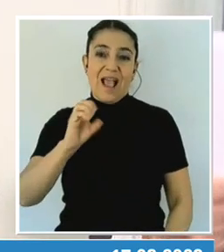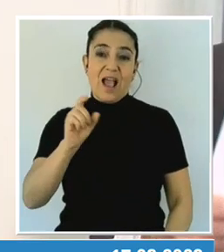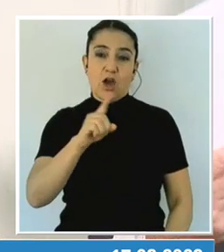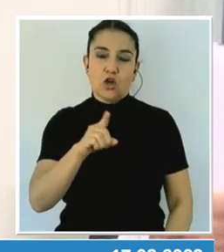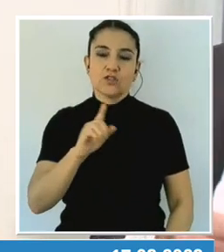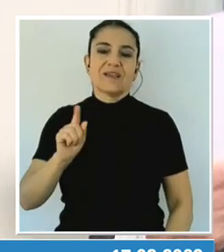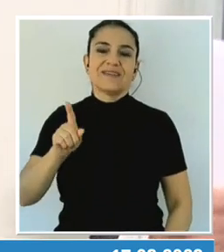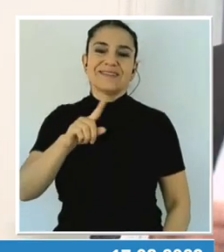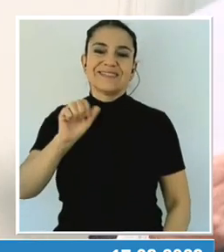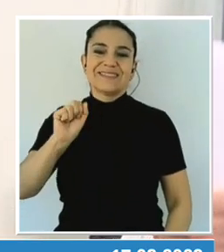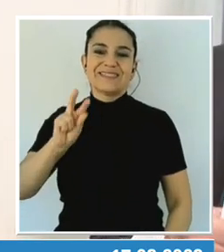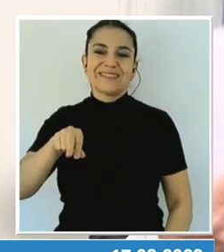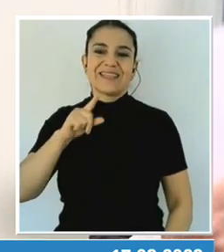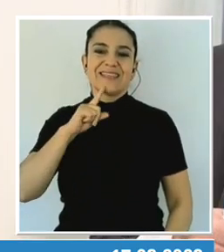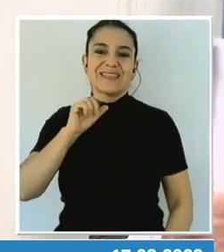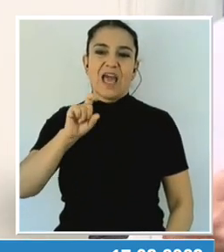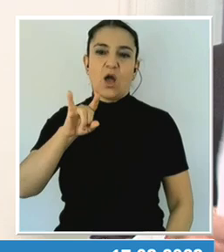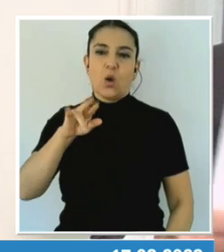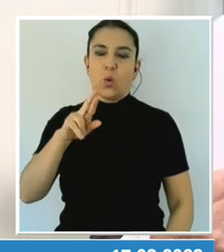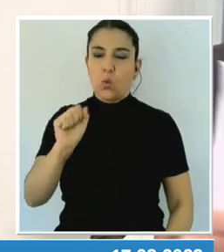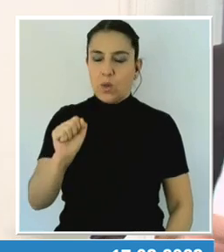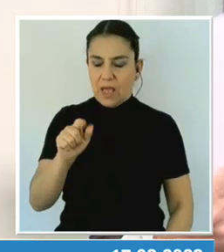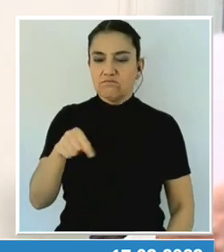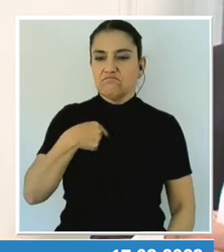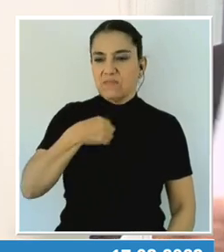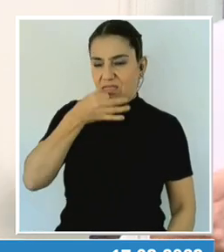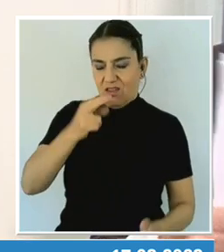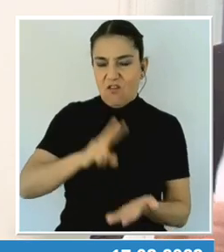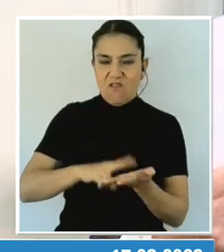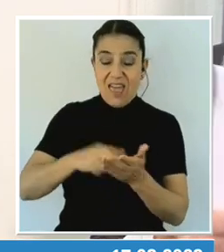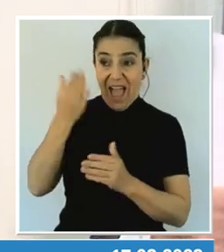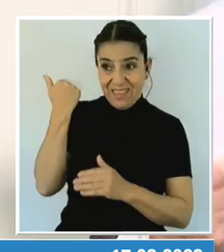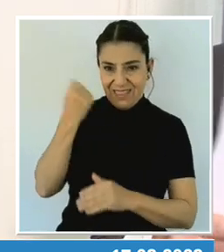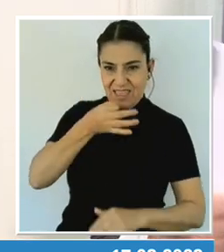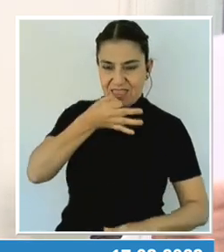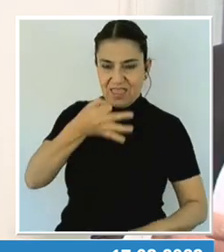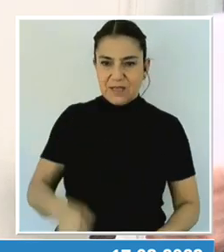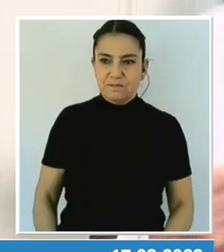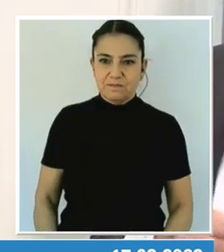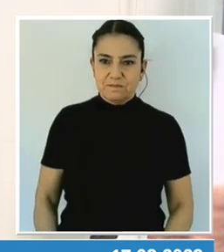dije días atrás al reencontrar. Lucidez,